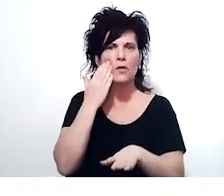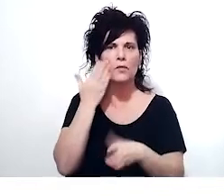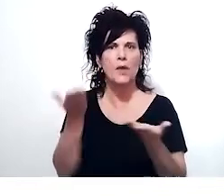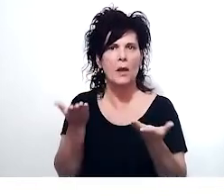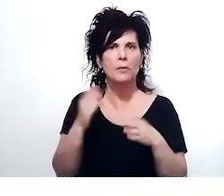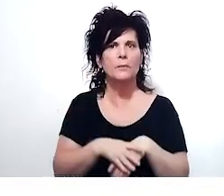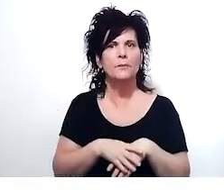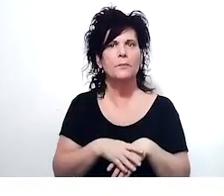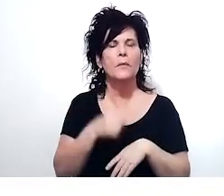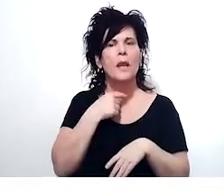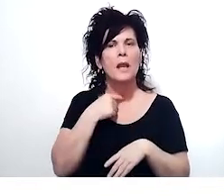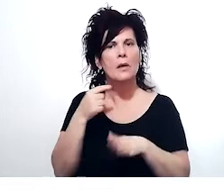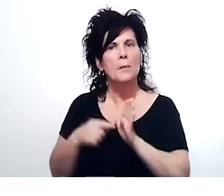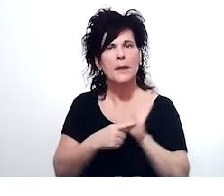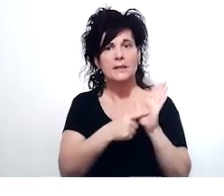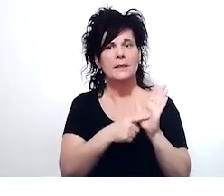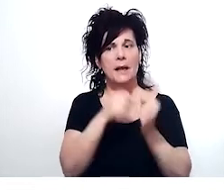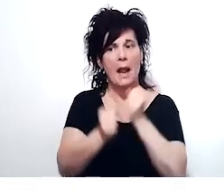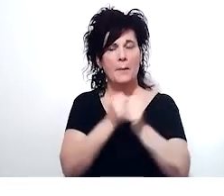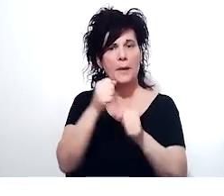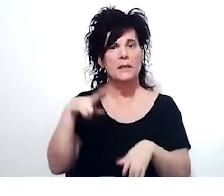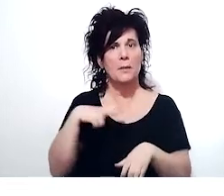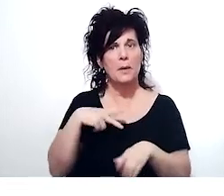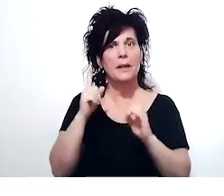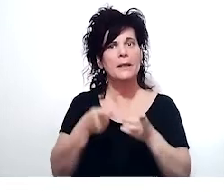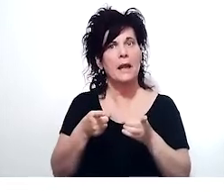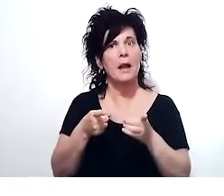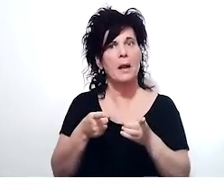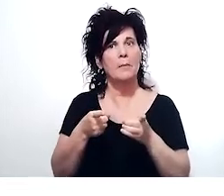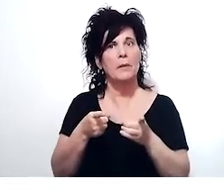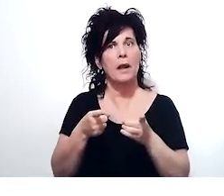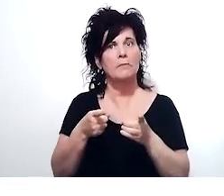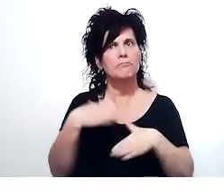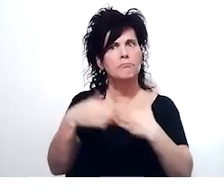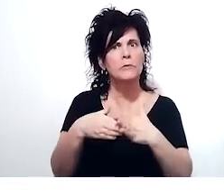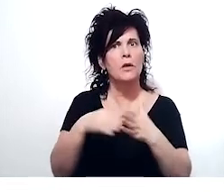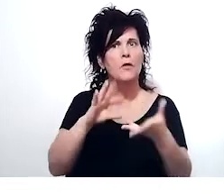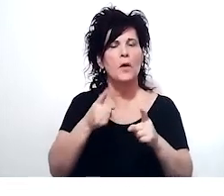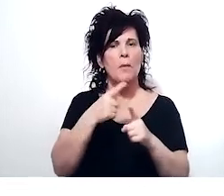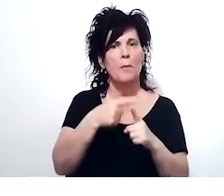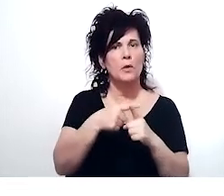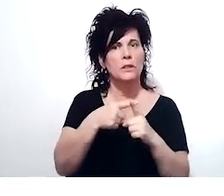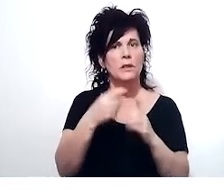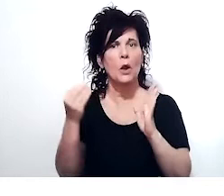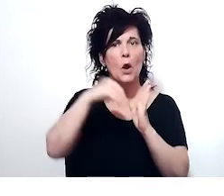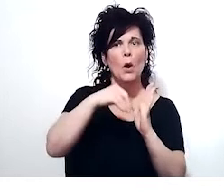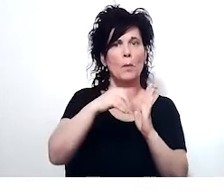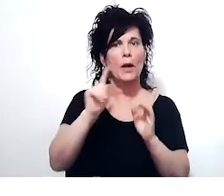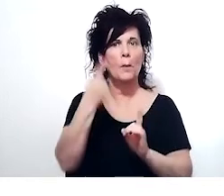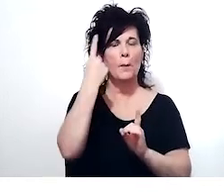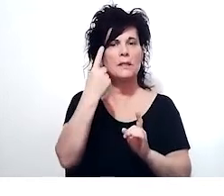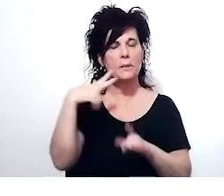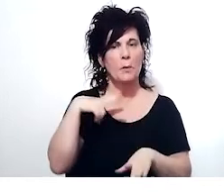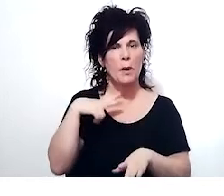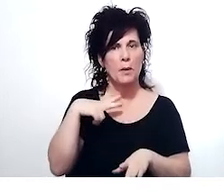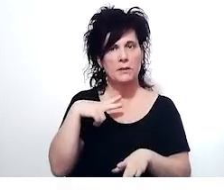de datos en Facebook. Lo que quiero resaltar es que las empresas privadas también han reaccionado positivamente, incorporando principios de